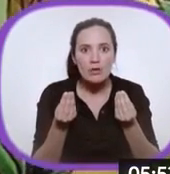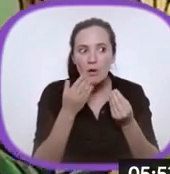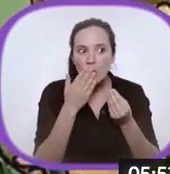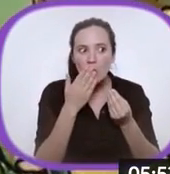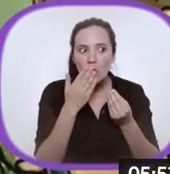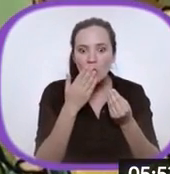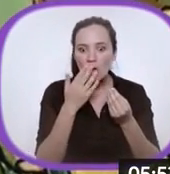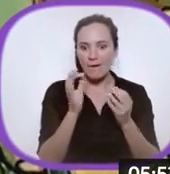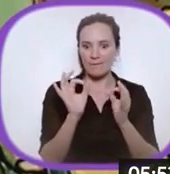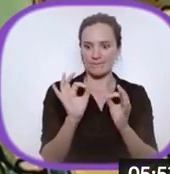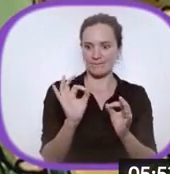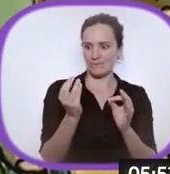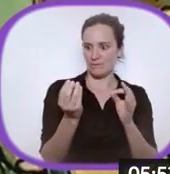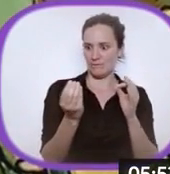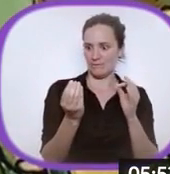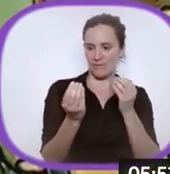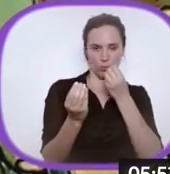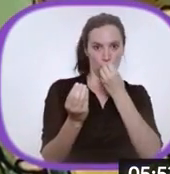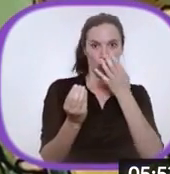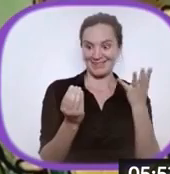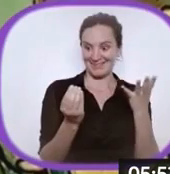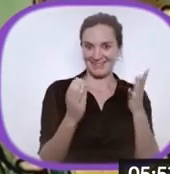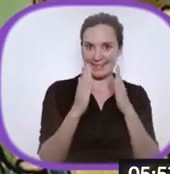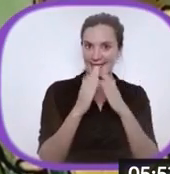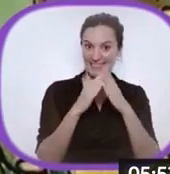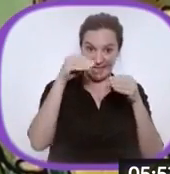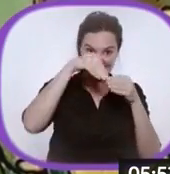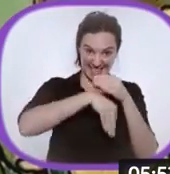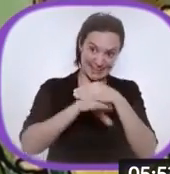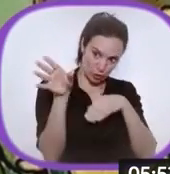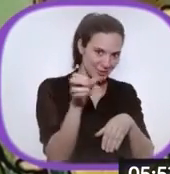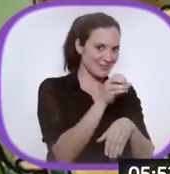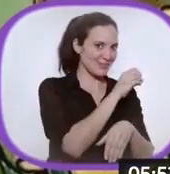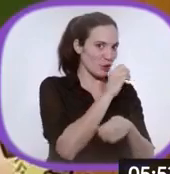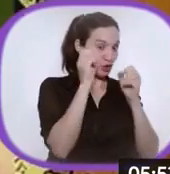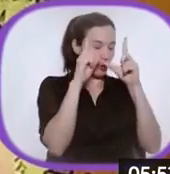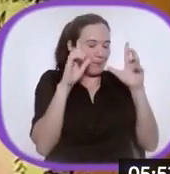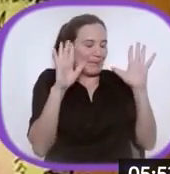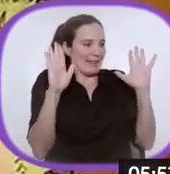¡Es realmente magnífico! Lo llevaré adentro y lo sorprenderé a todos.